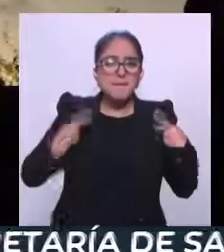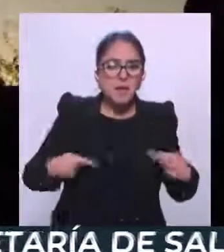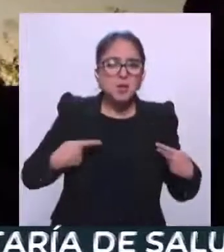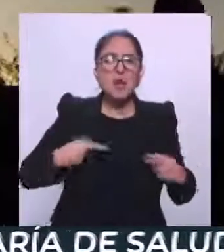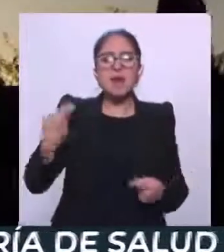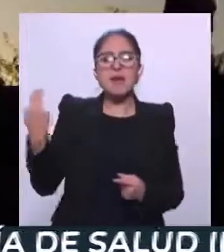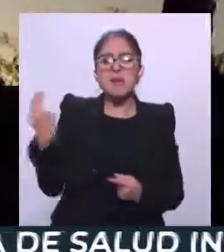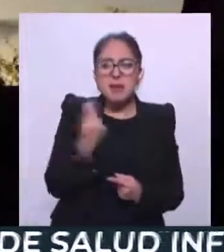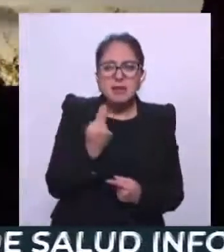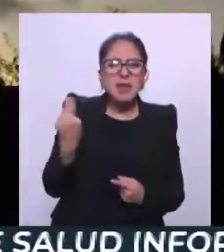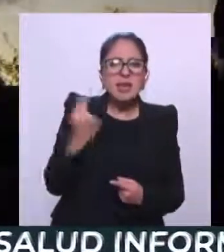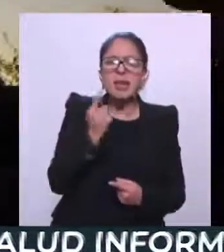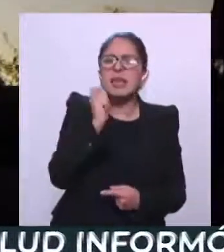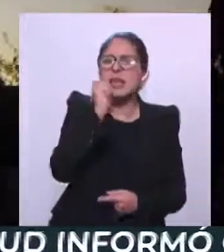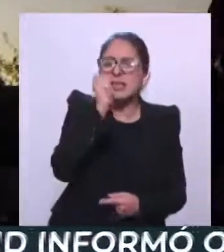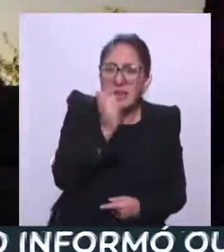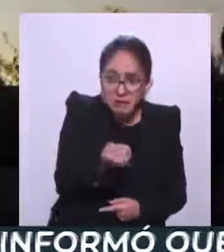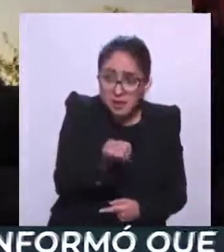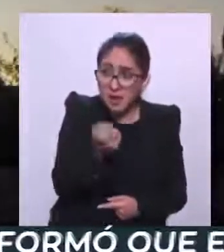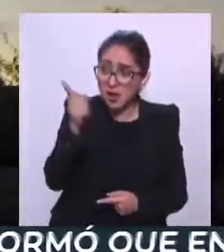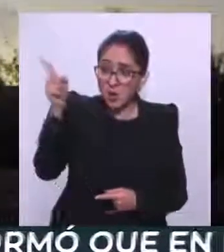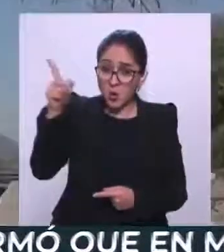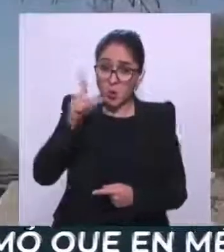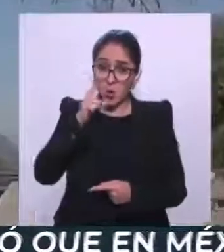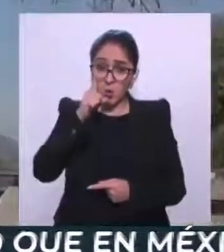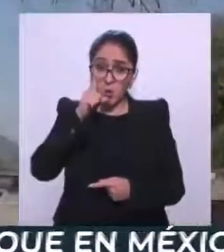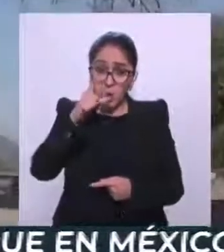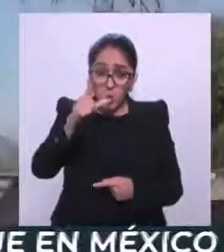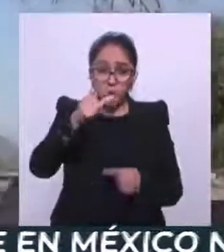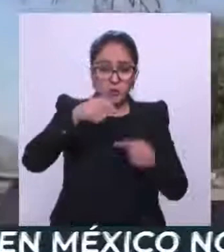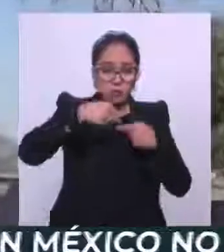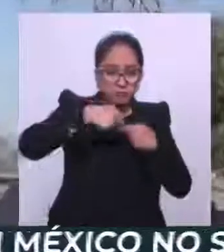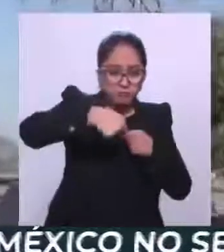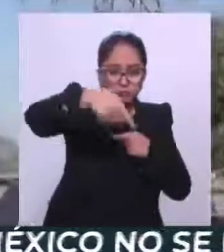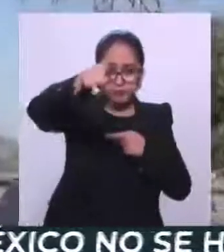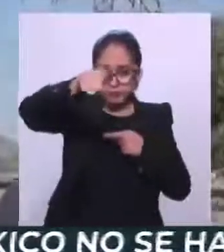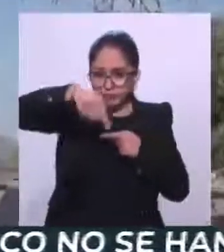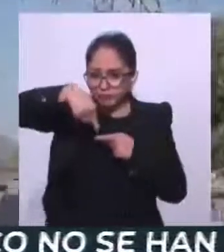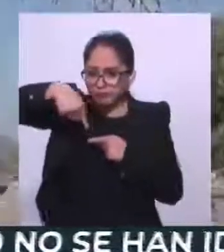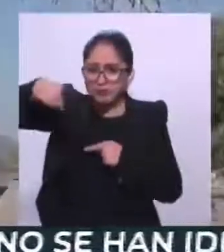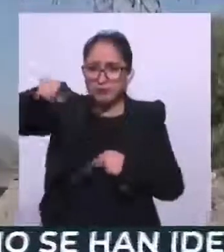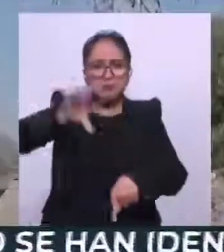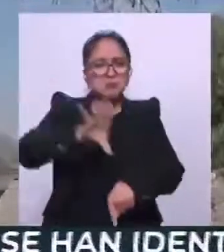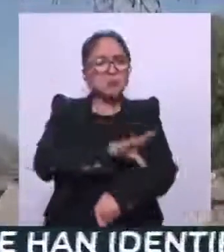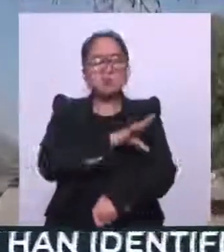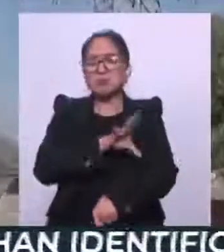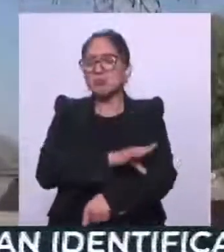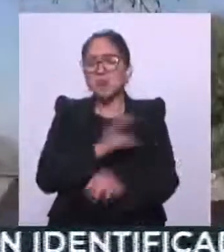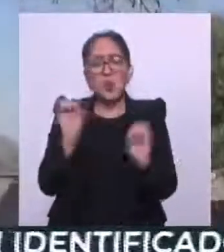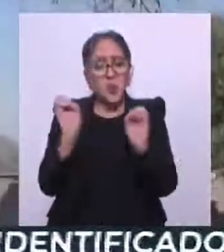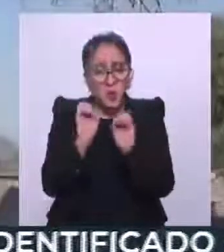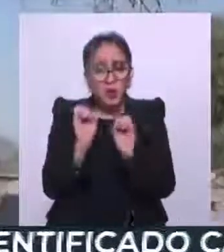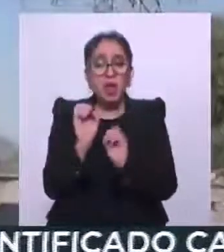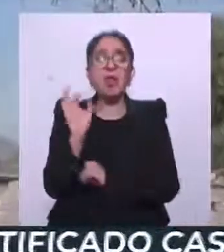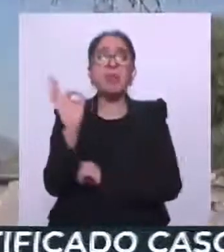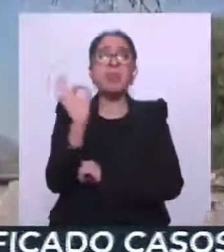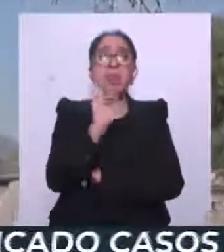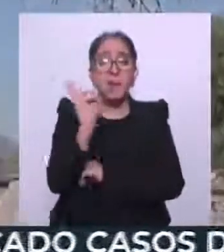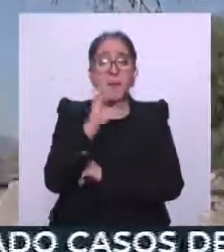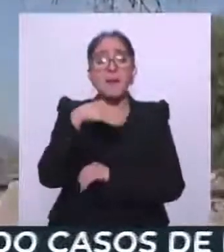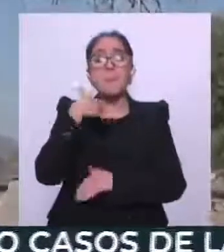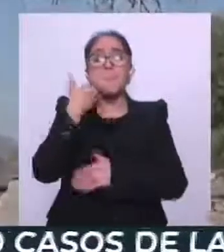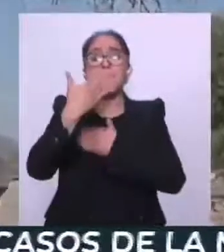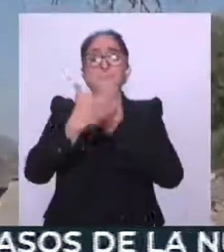decir? No se garantiza un flujo continuo de electricidad y se prevé que en los